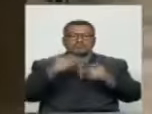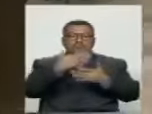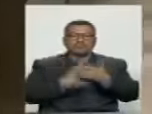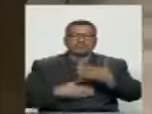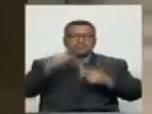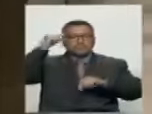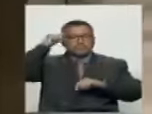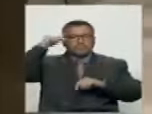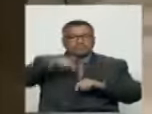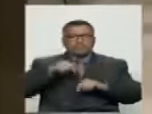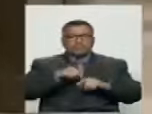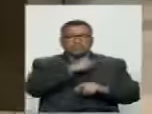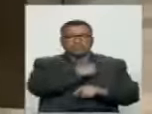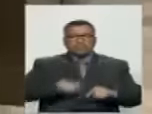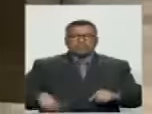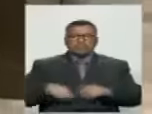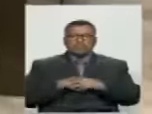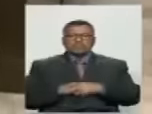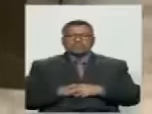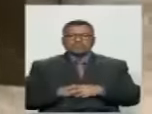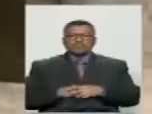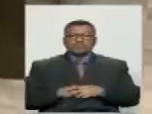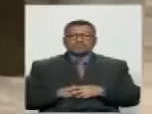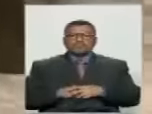propuesta del orden del día, ciudadano presidente.